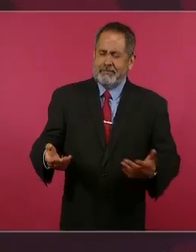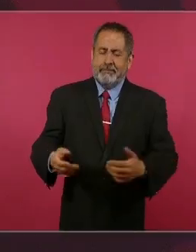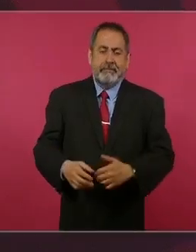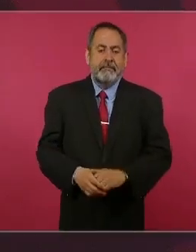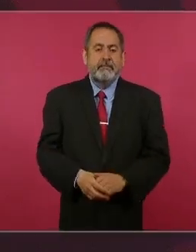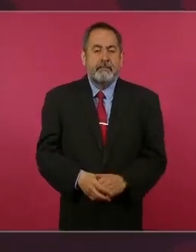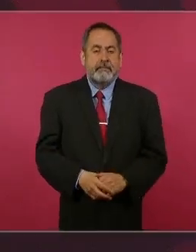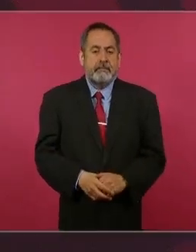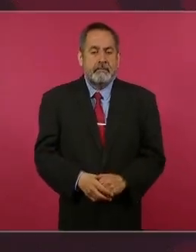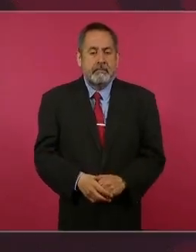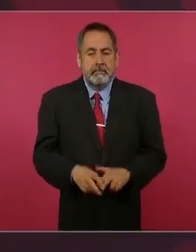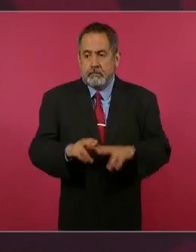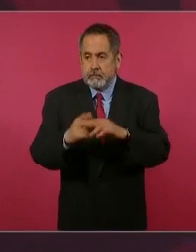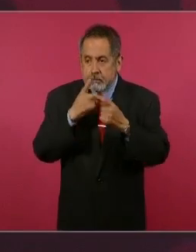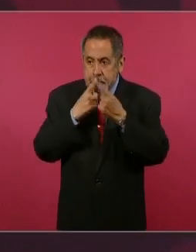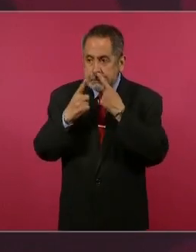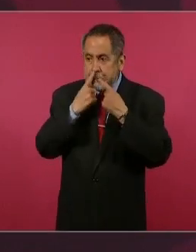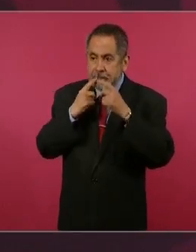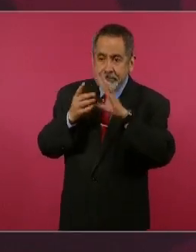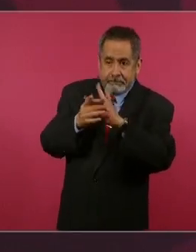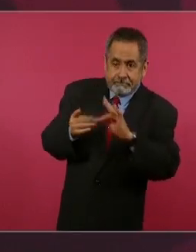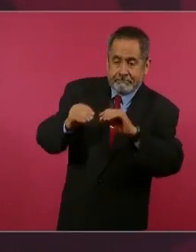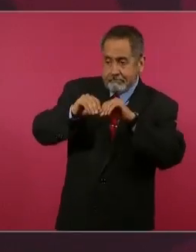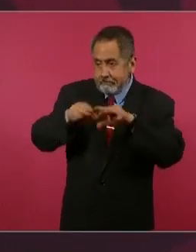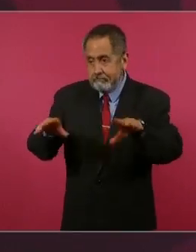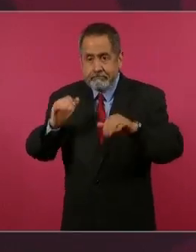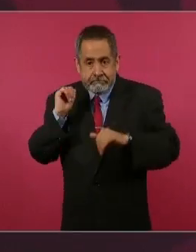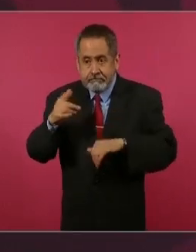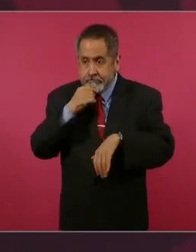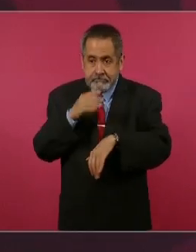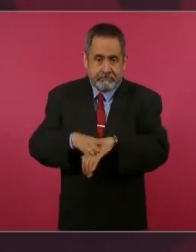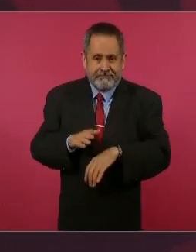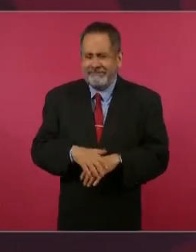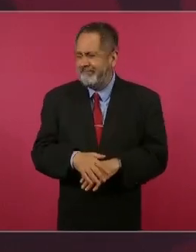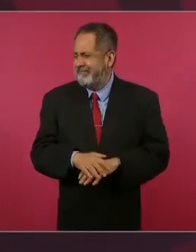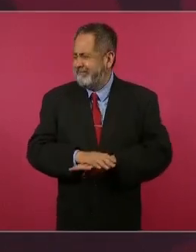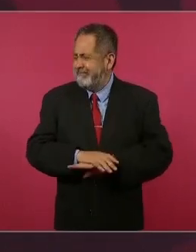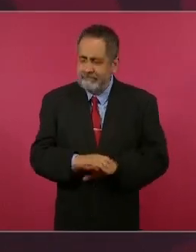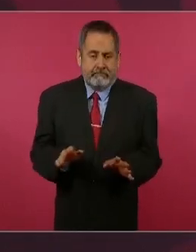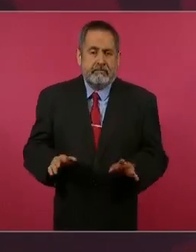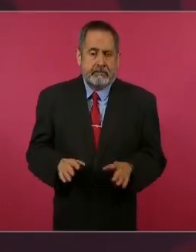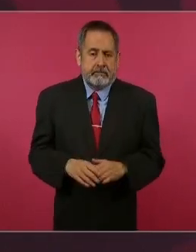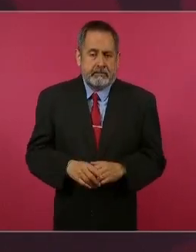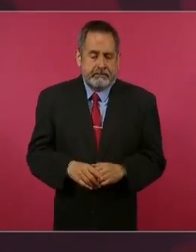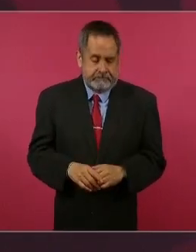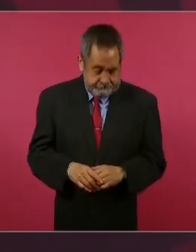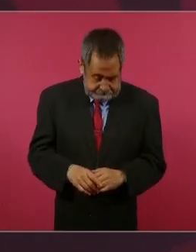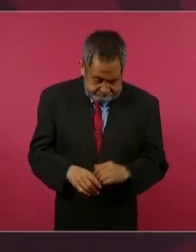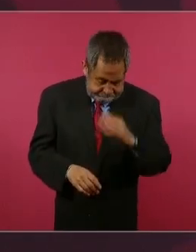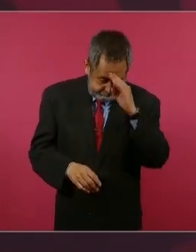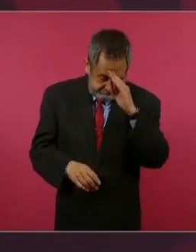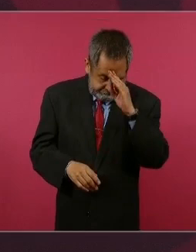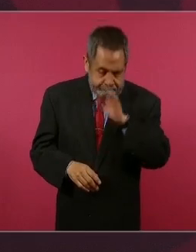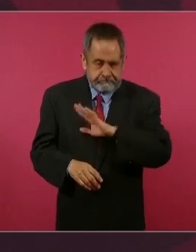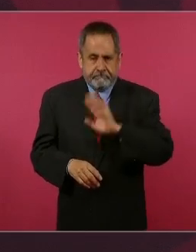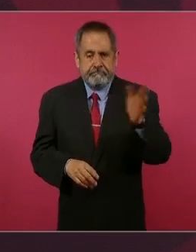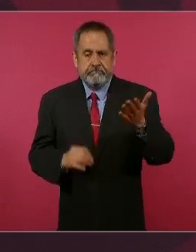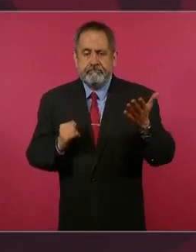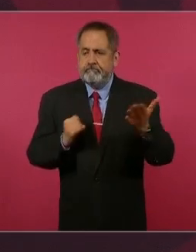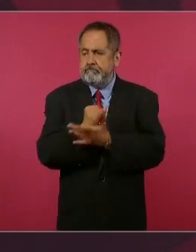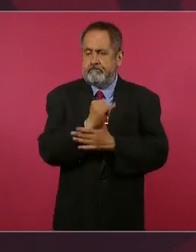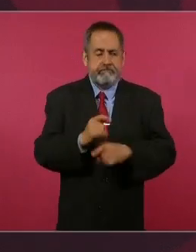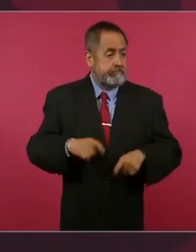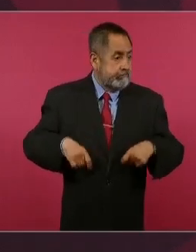porque no hubo ninguna información. concesión. Entonces, tomamos la decisión de no